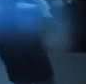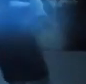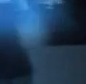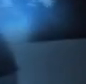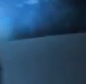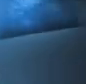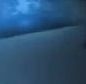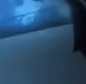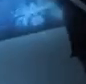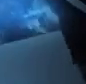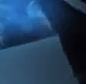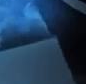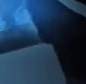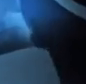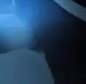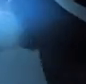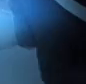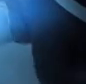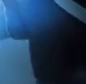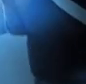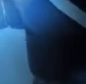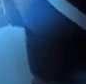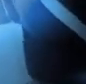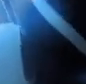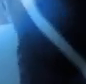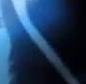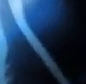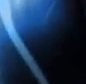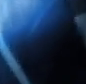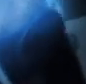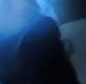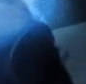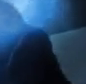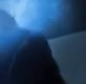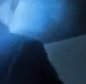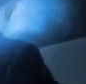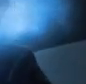Una generación diferente.